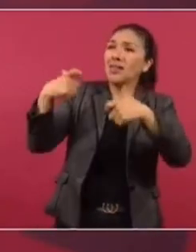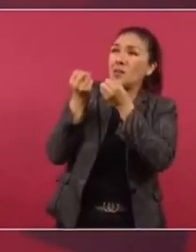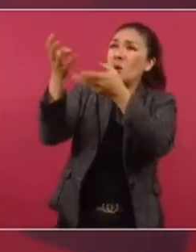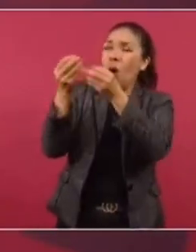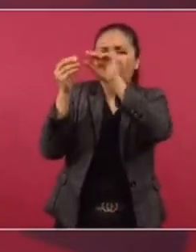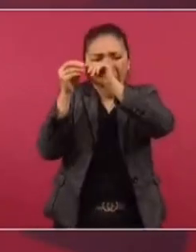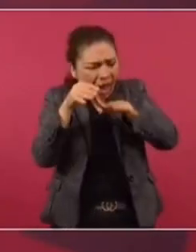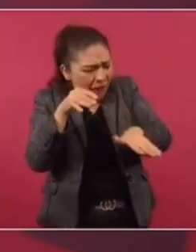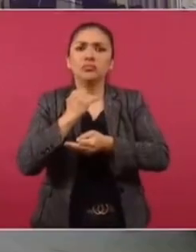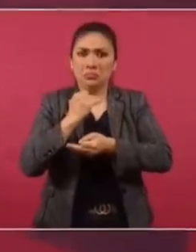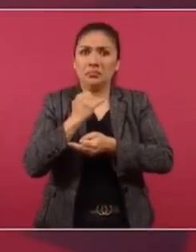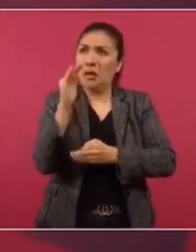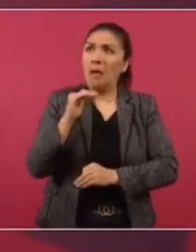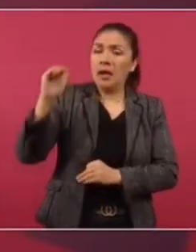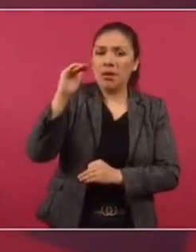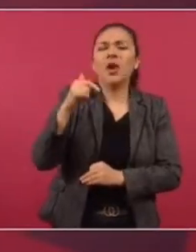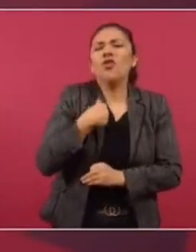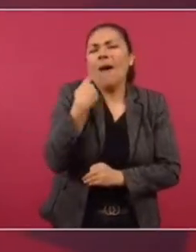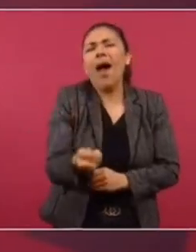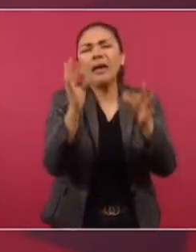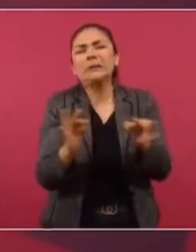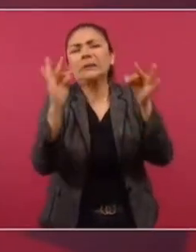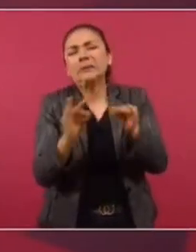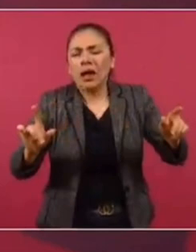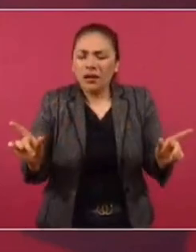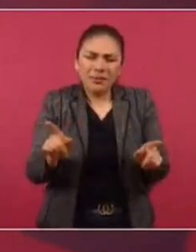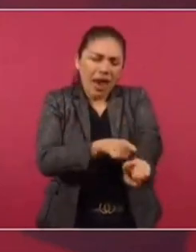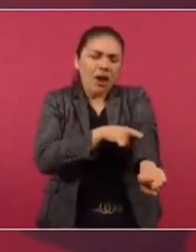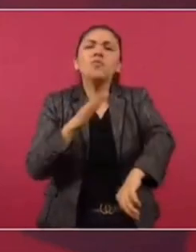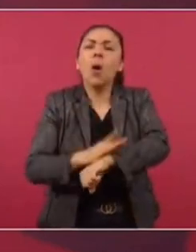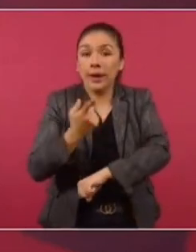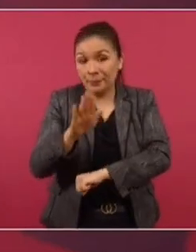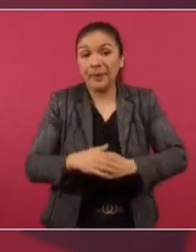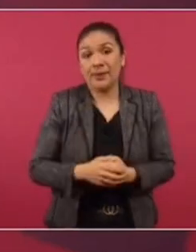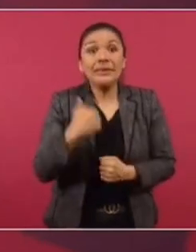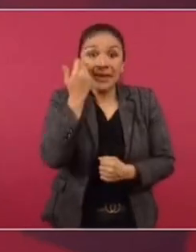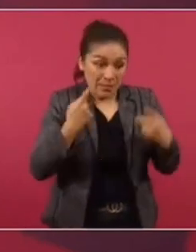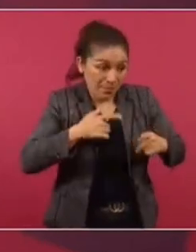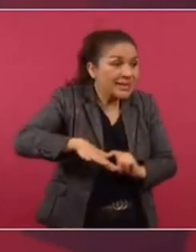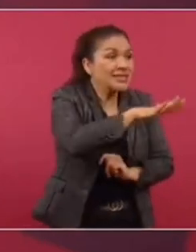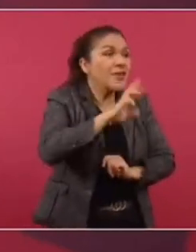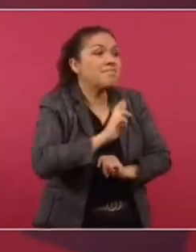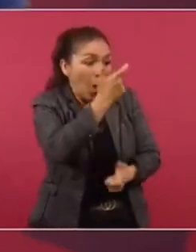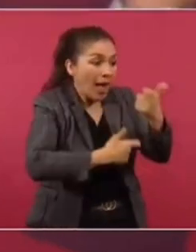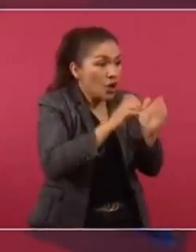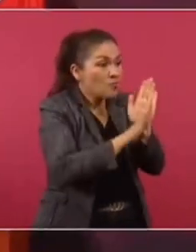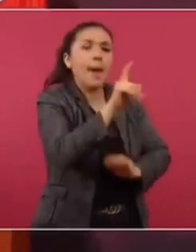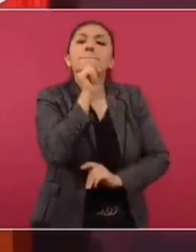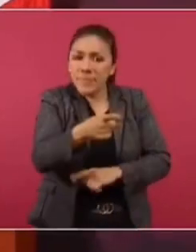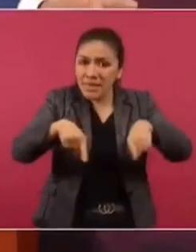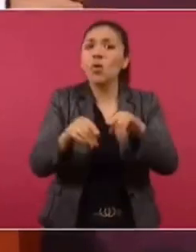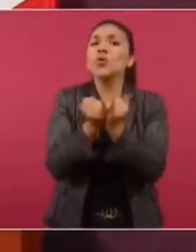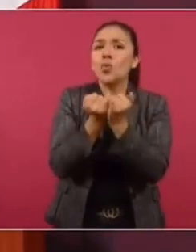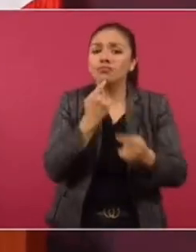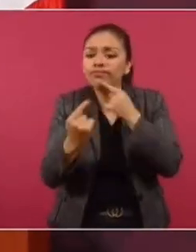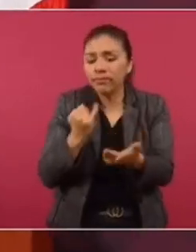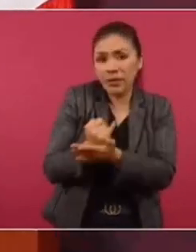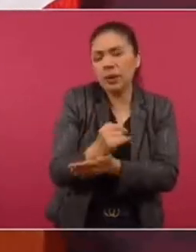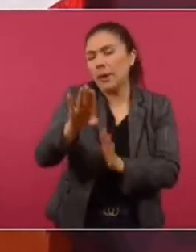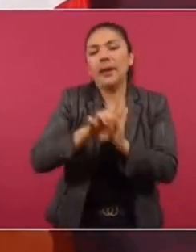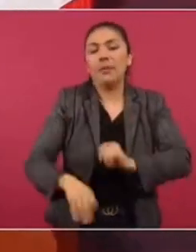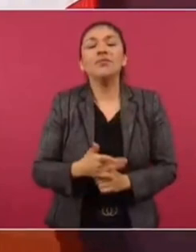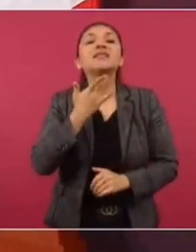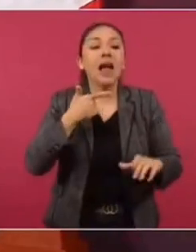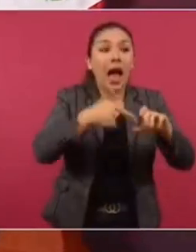nada, no goteaba. ¿Por qué te hago toda esta explicación? Porque para mejorar la economía popular también se toma la decisión. No aumenta la gasolina. Yo